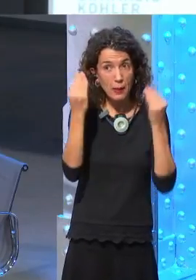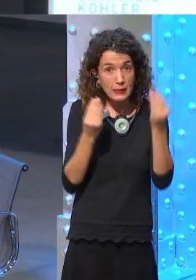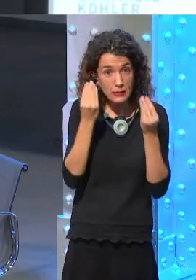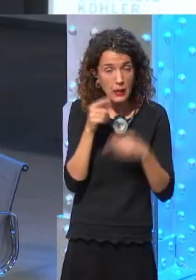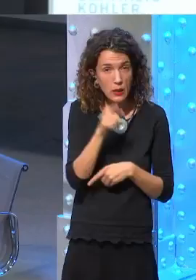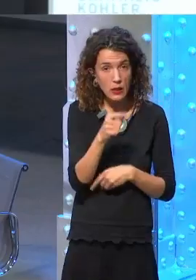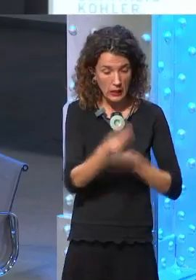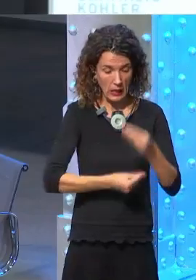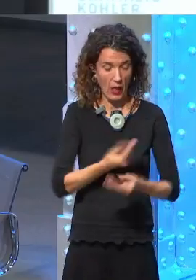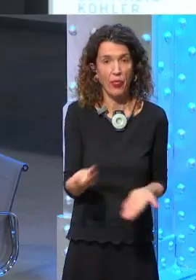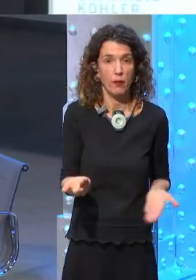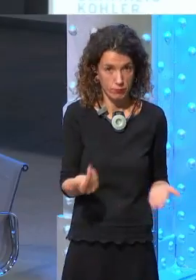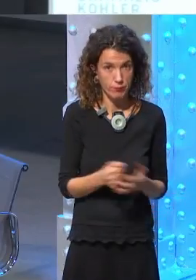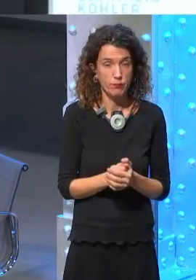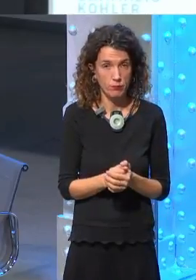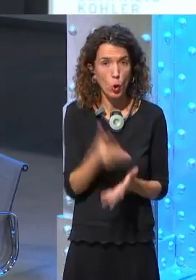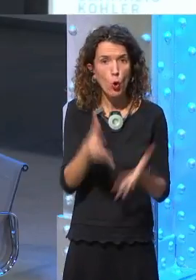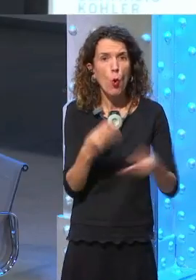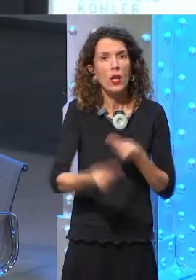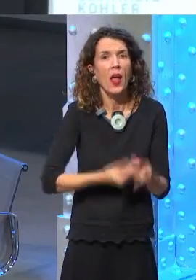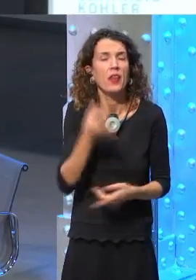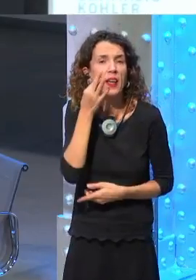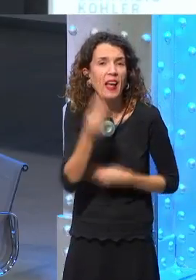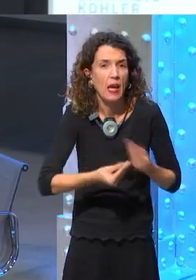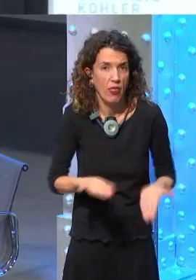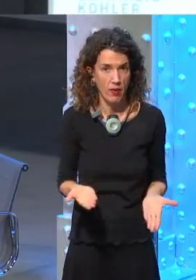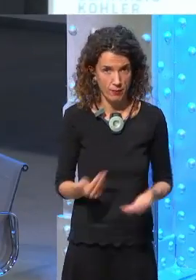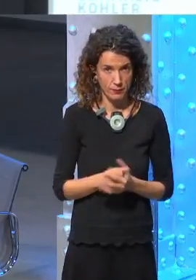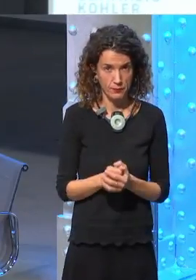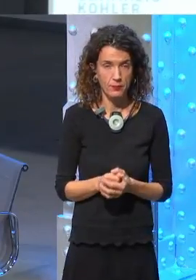pensar qué es lo que hace el robot en realidad.